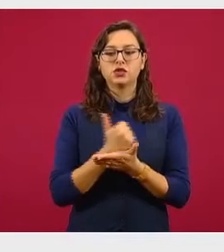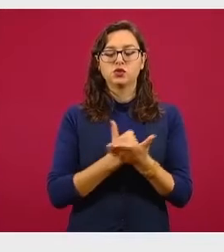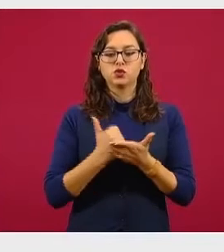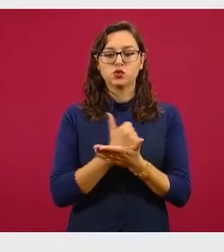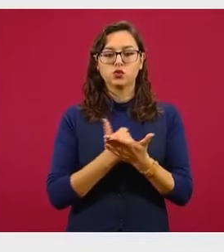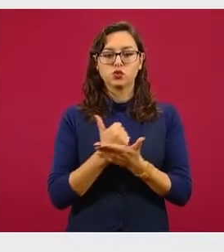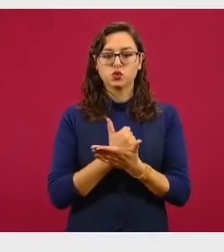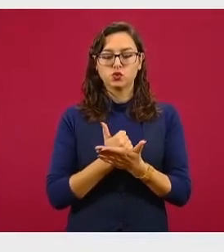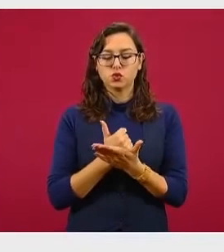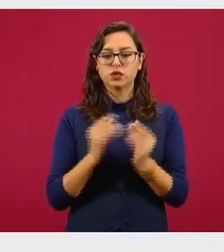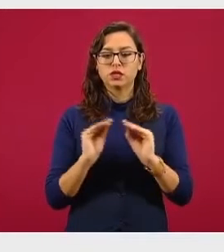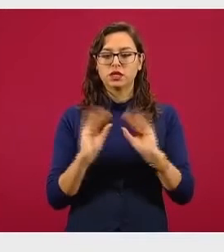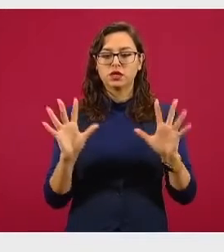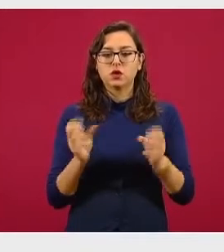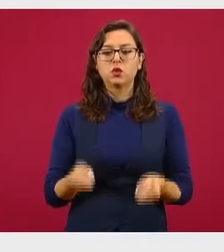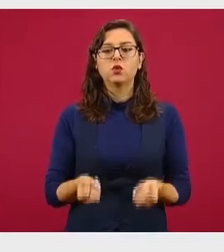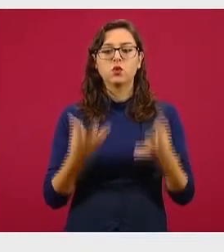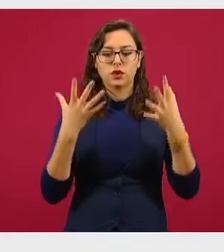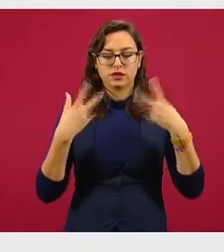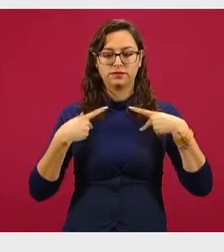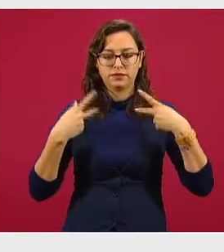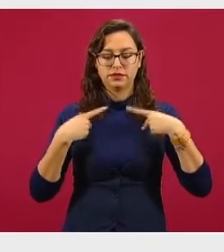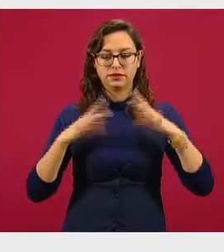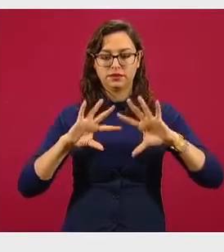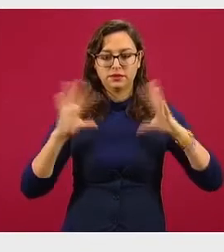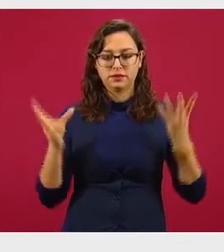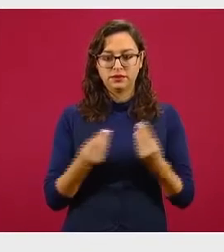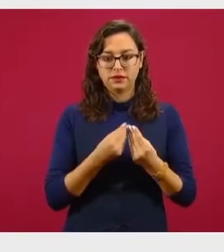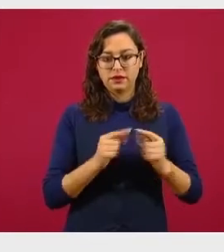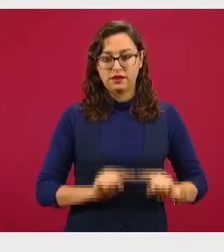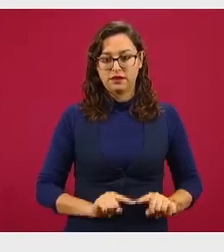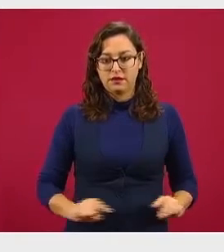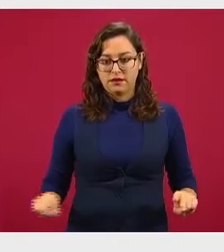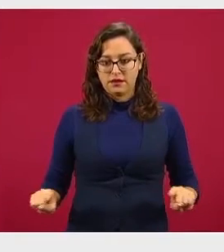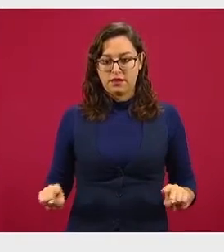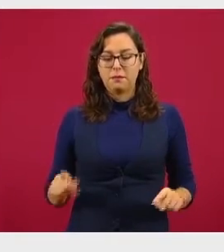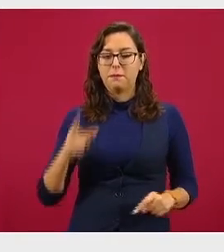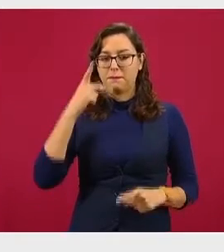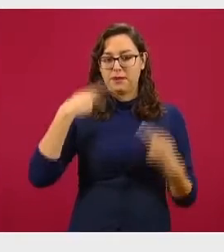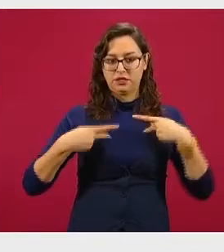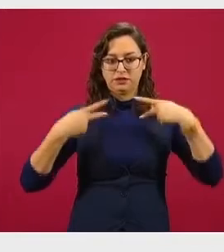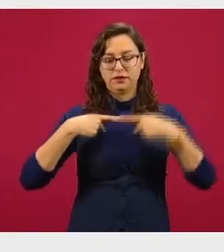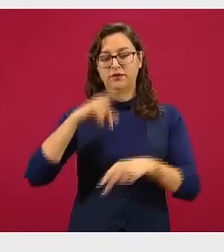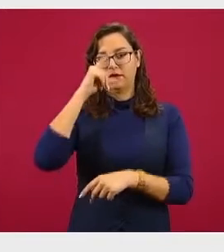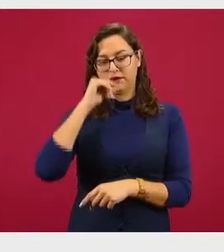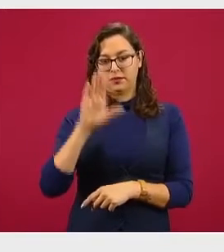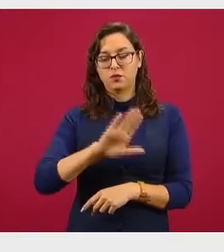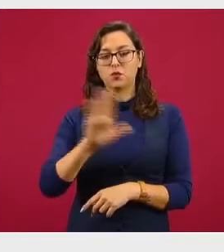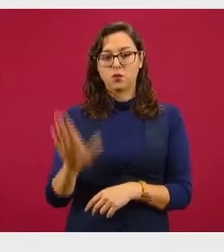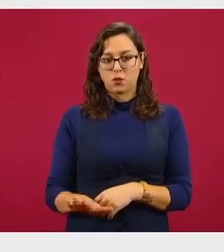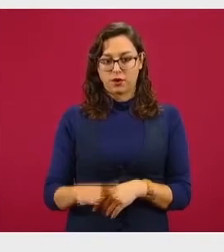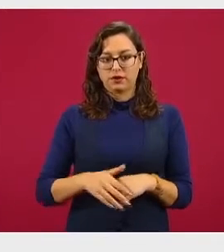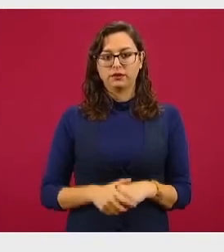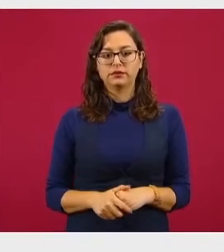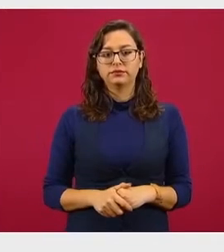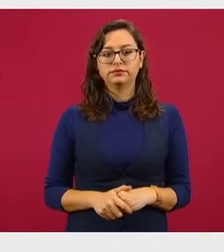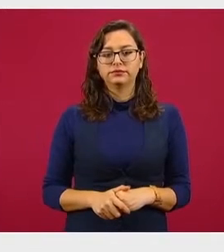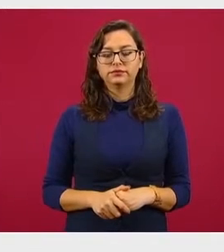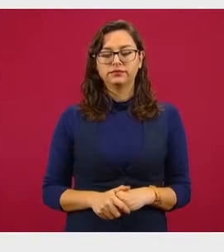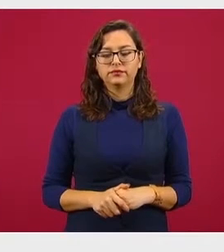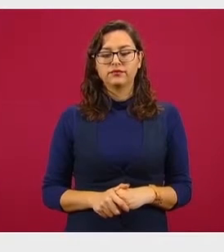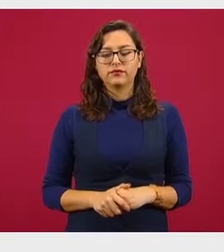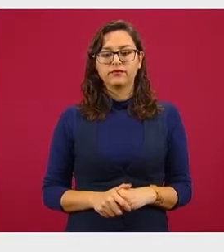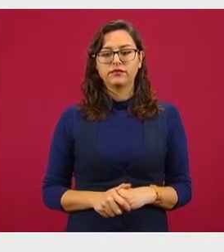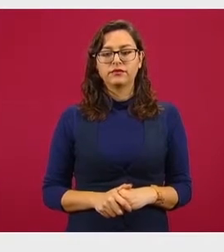los casos estimados y en este recuadro las defunciones. Y vamos a ir viendo los patrones con los que se presenta la